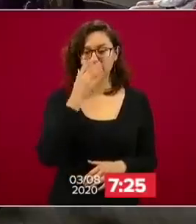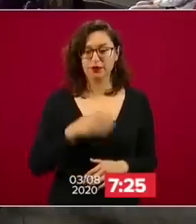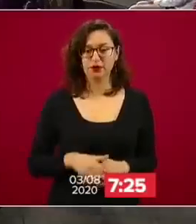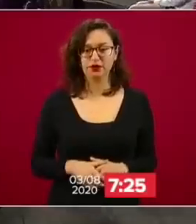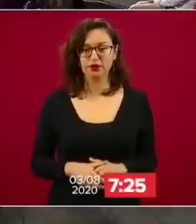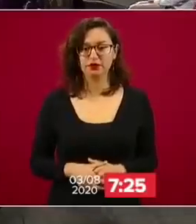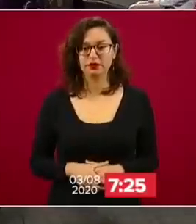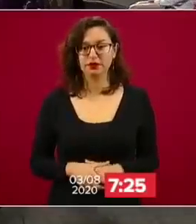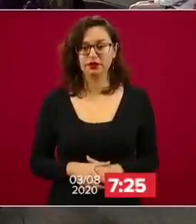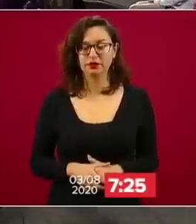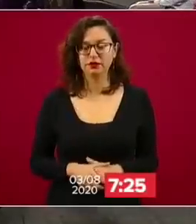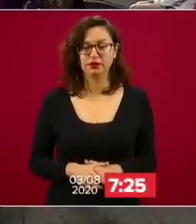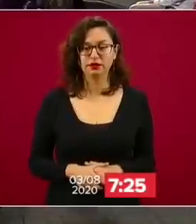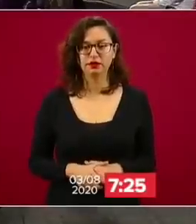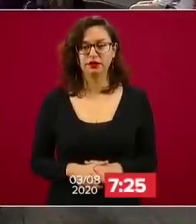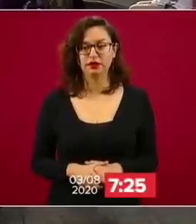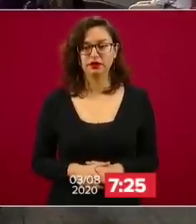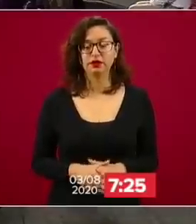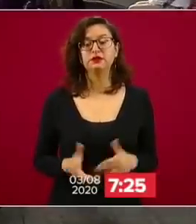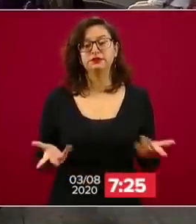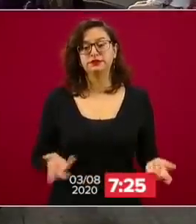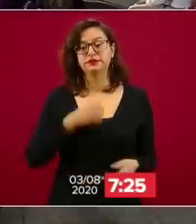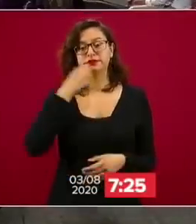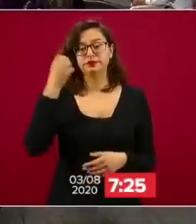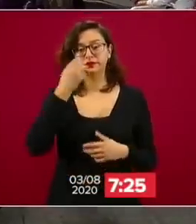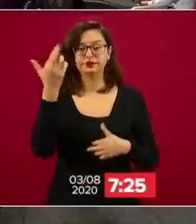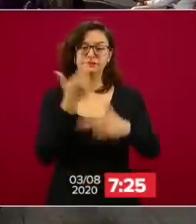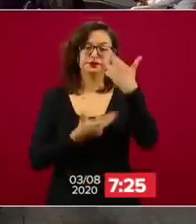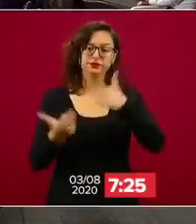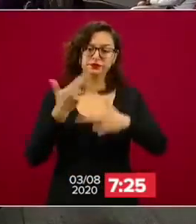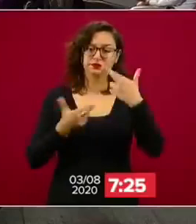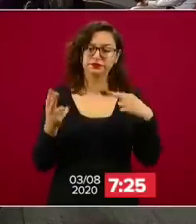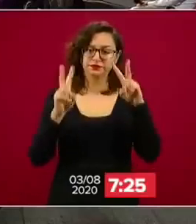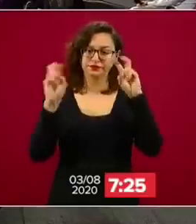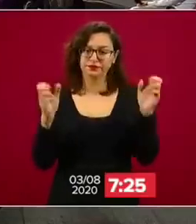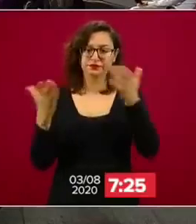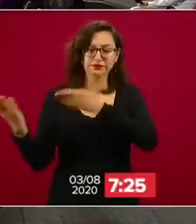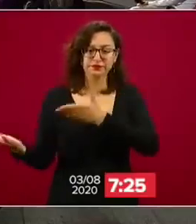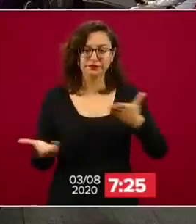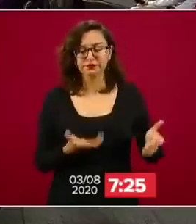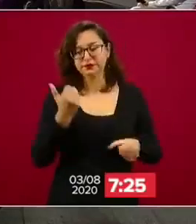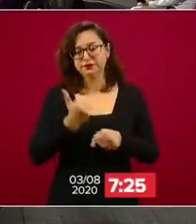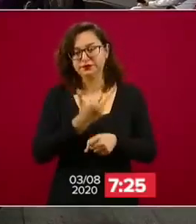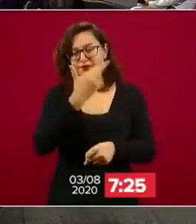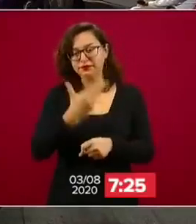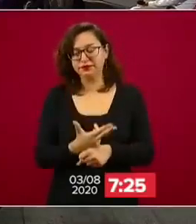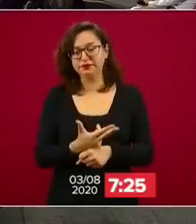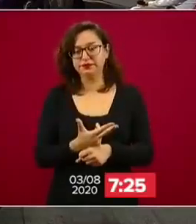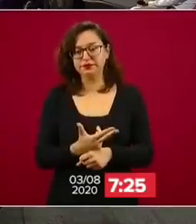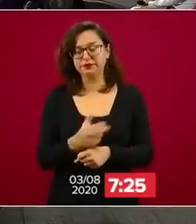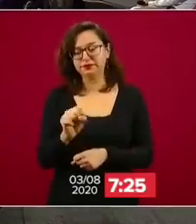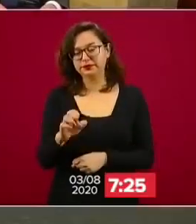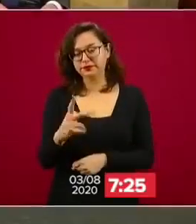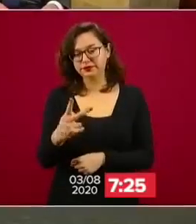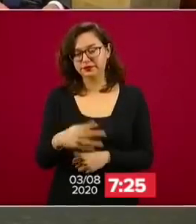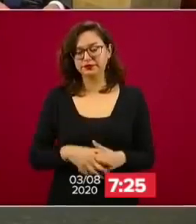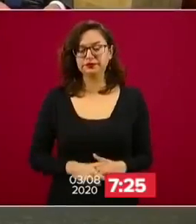Muy bien, vamos al regreso a clases, el secretario de Educación.